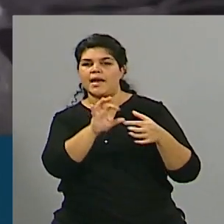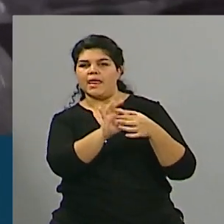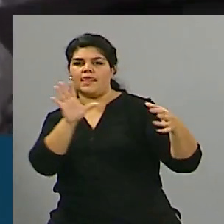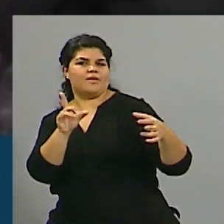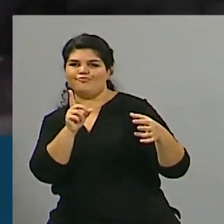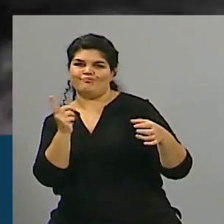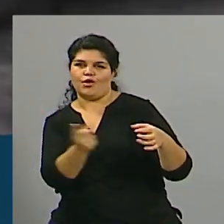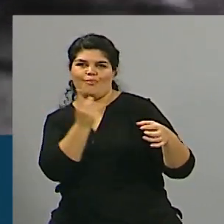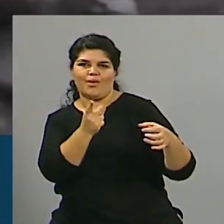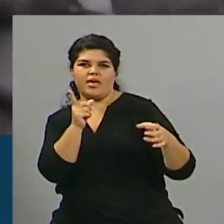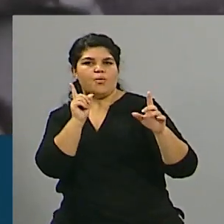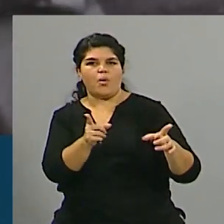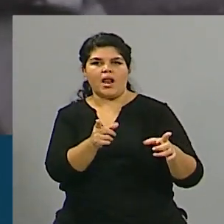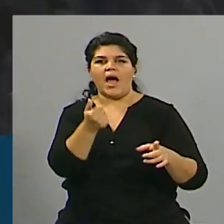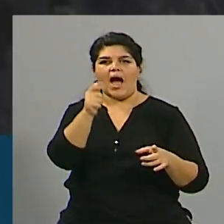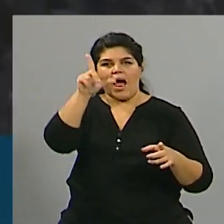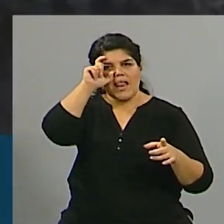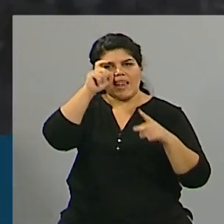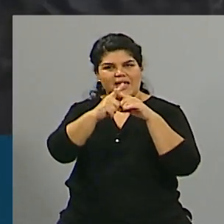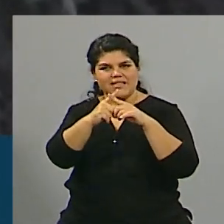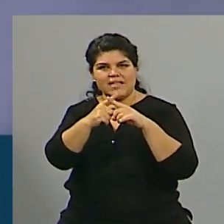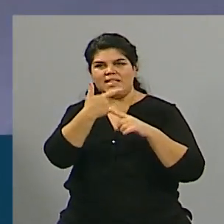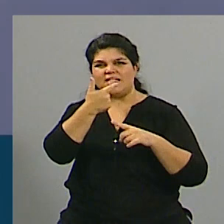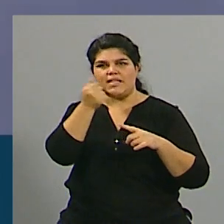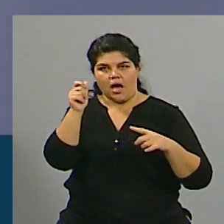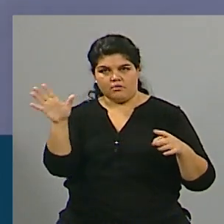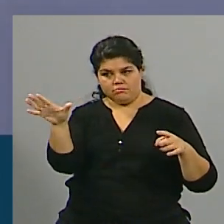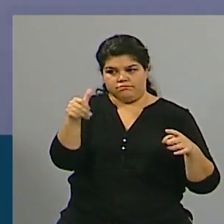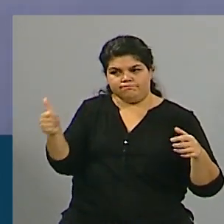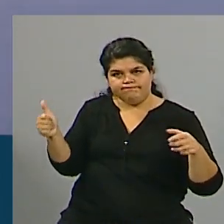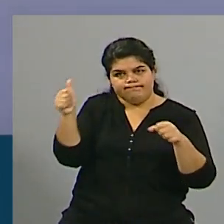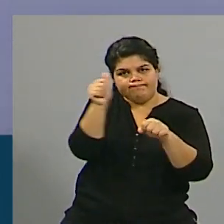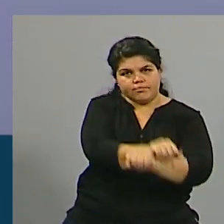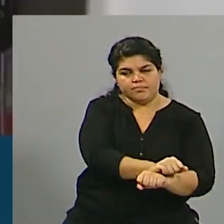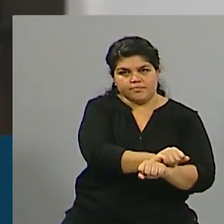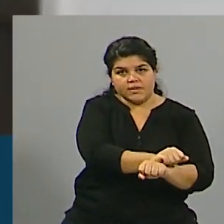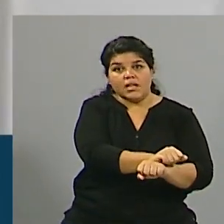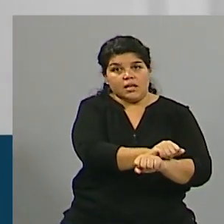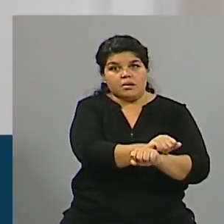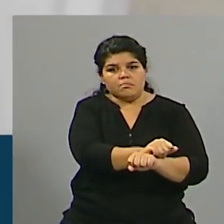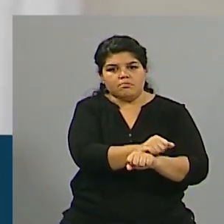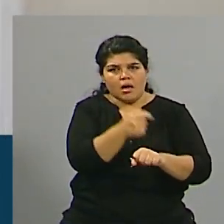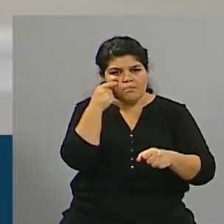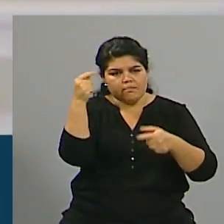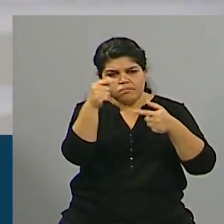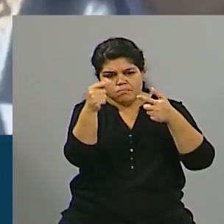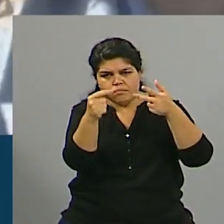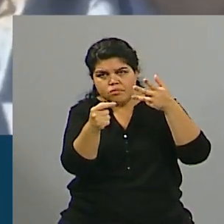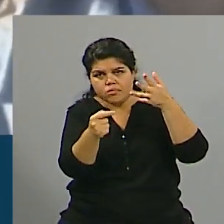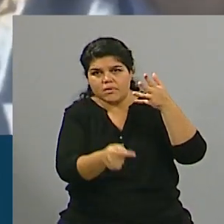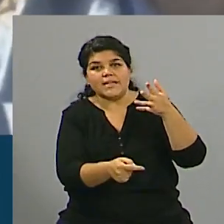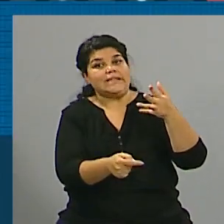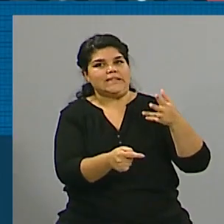se detuvo a Alex Saab. Entonces, acá es donde vemos también esa digamos, contradicción a la hora de que